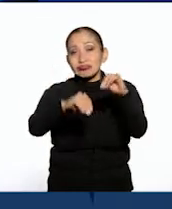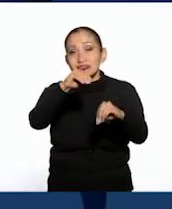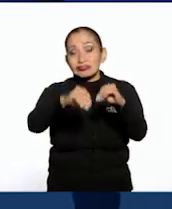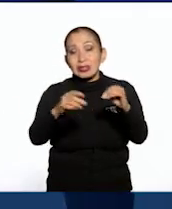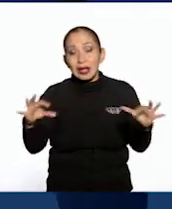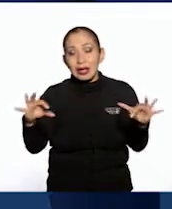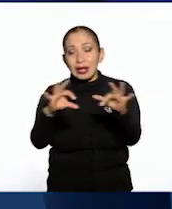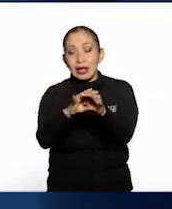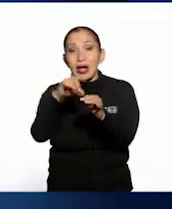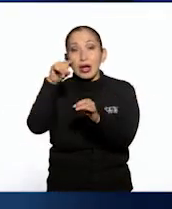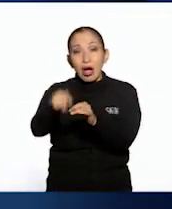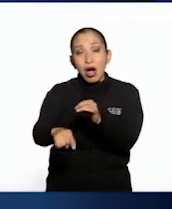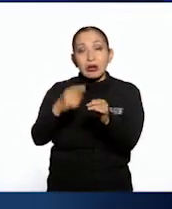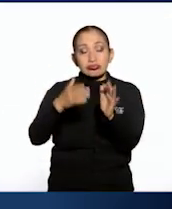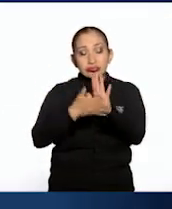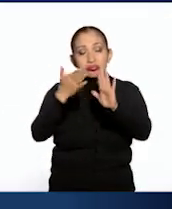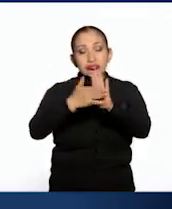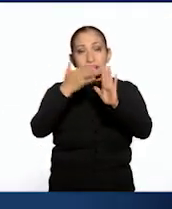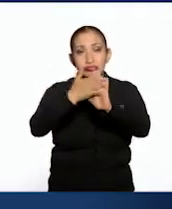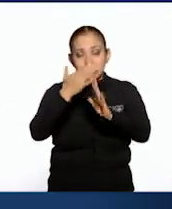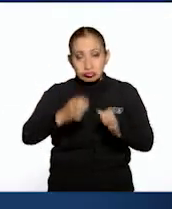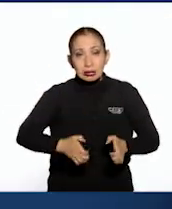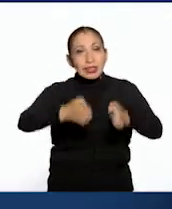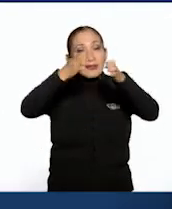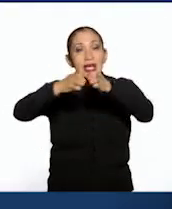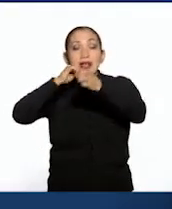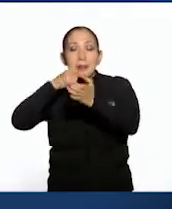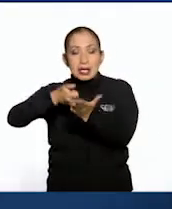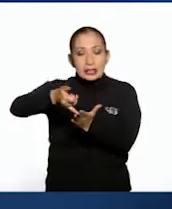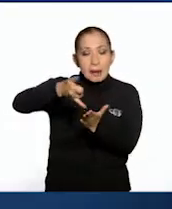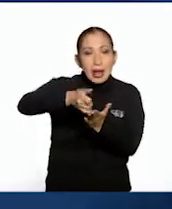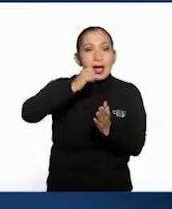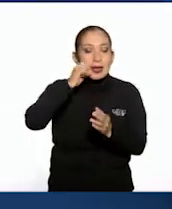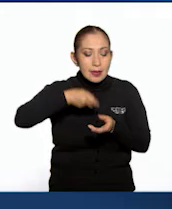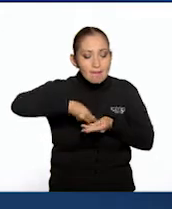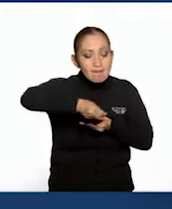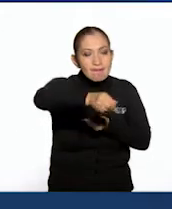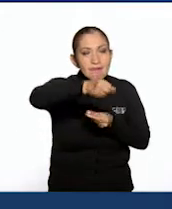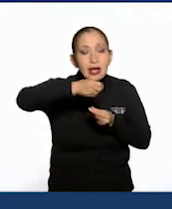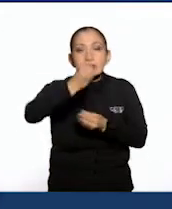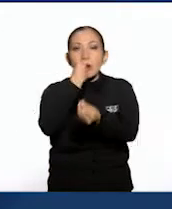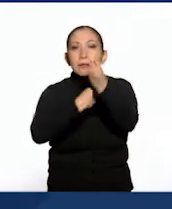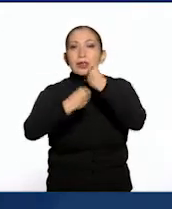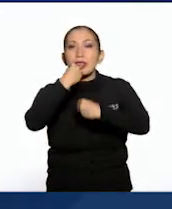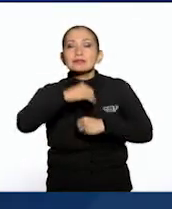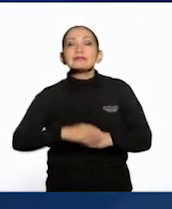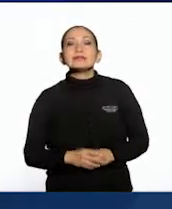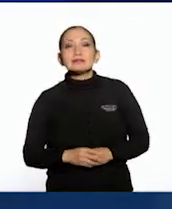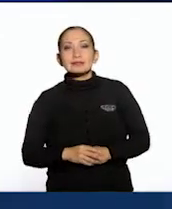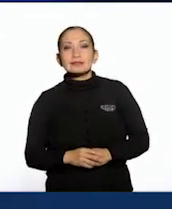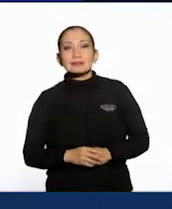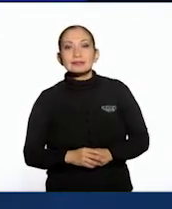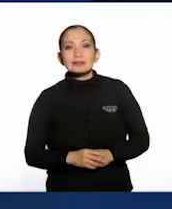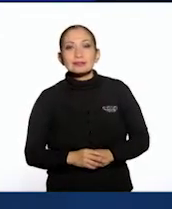se relacionaba tanto con su arquitectura como con la siembra y la cosecha de sus alimentos.